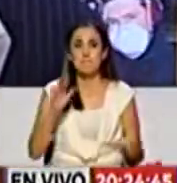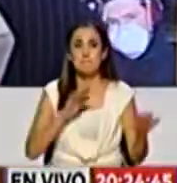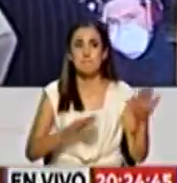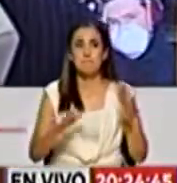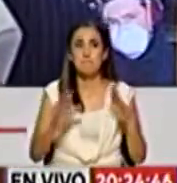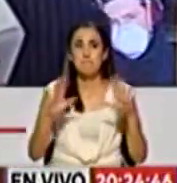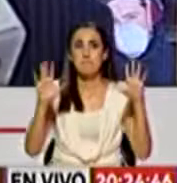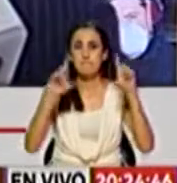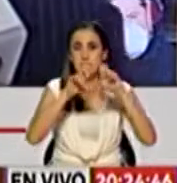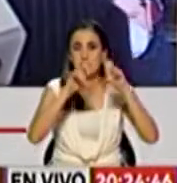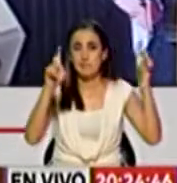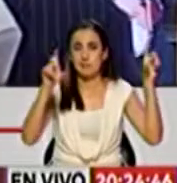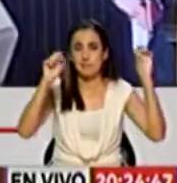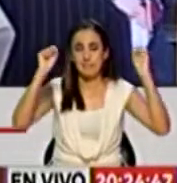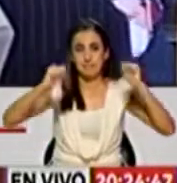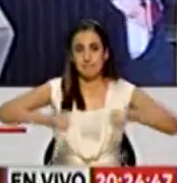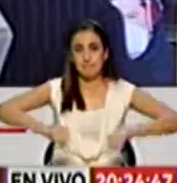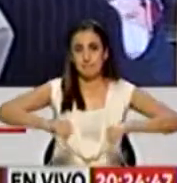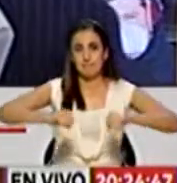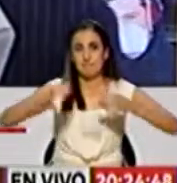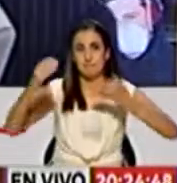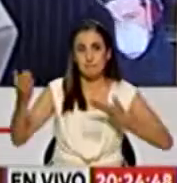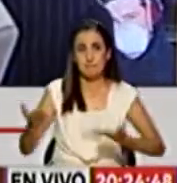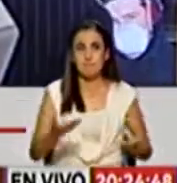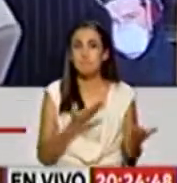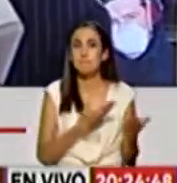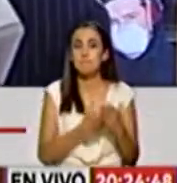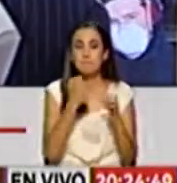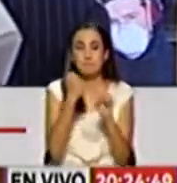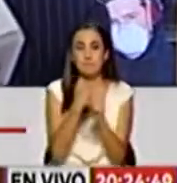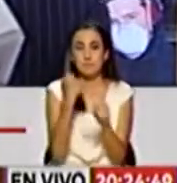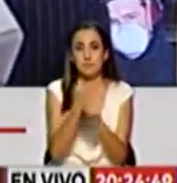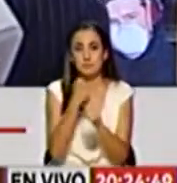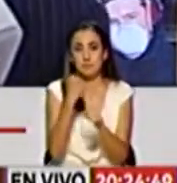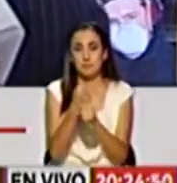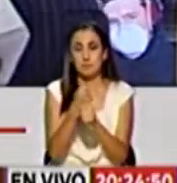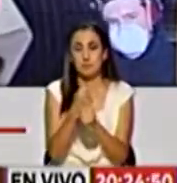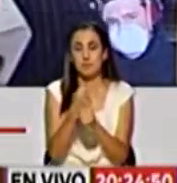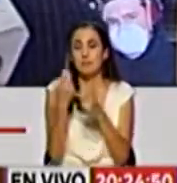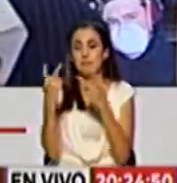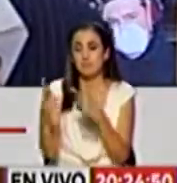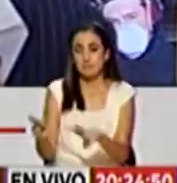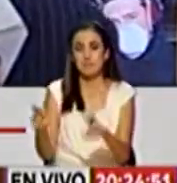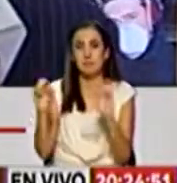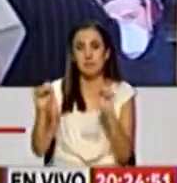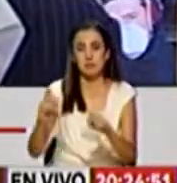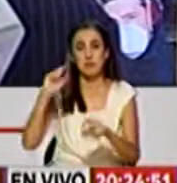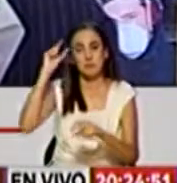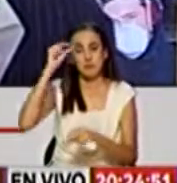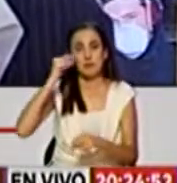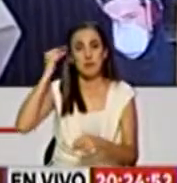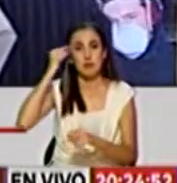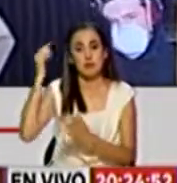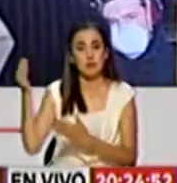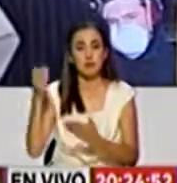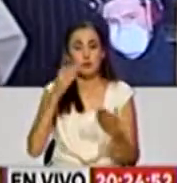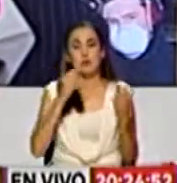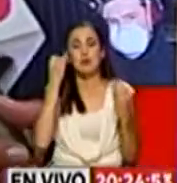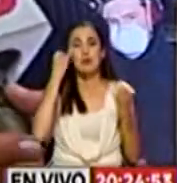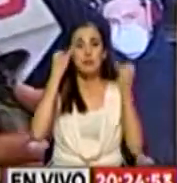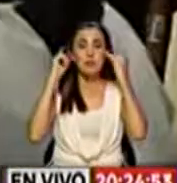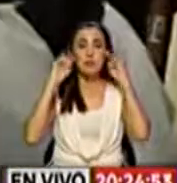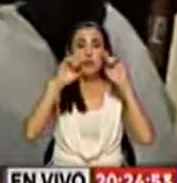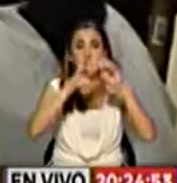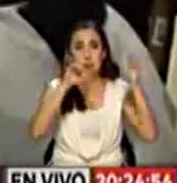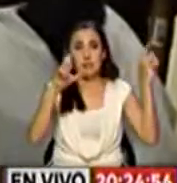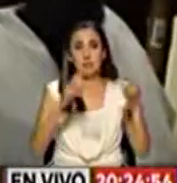esas empresas después los absorben como trabajadores de plazo indefinido, también participa el gobierno con un incentivo económico para esa